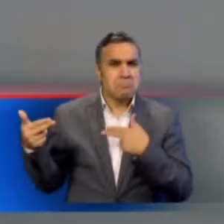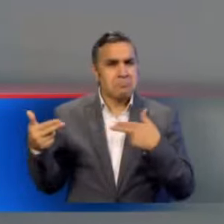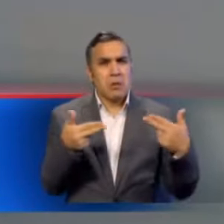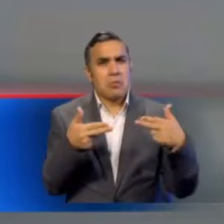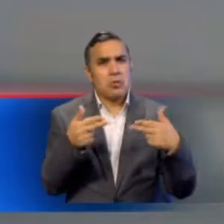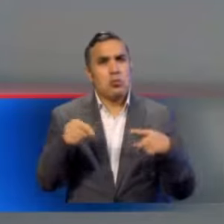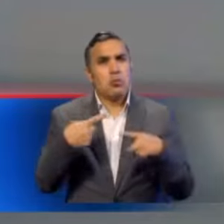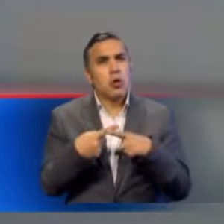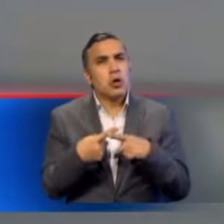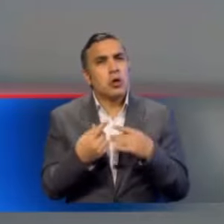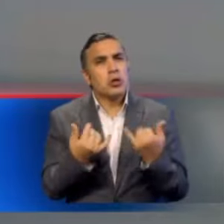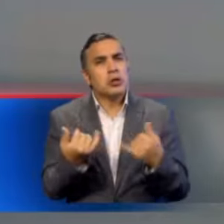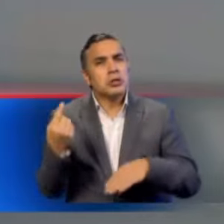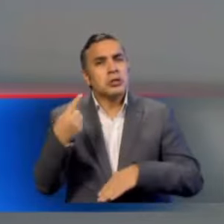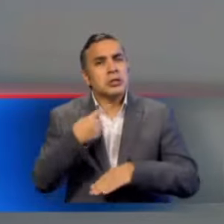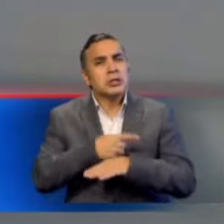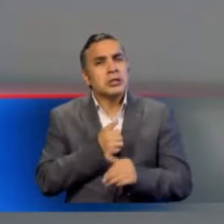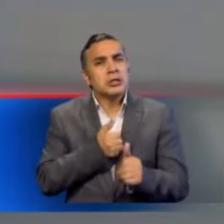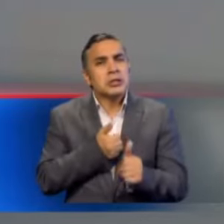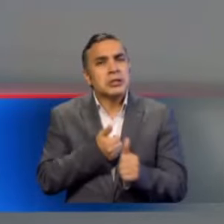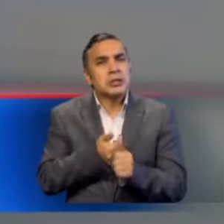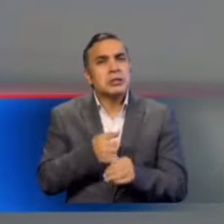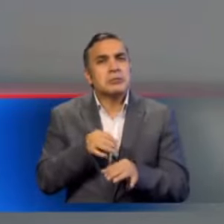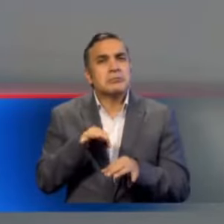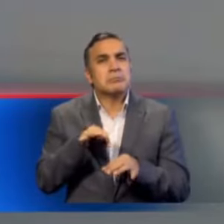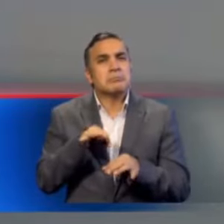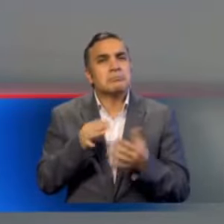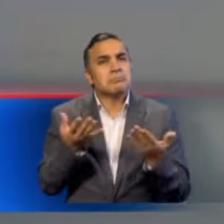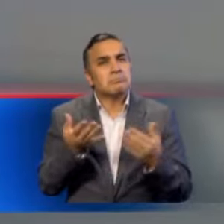produzca durante estos días.